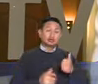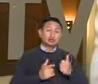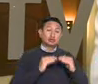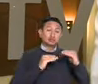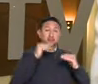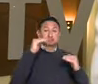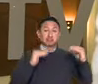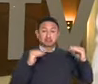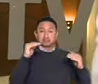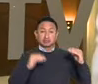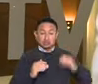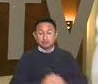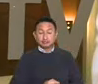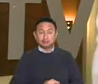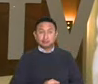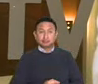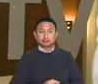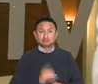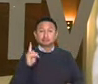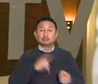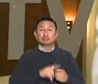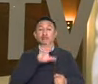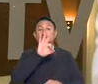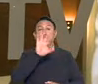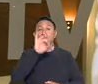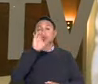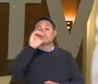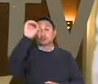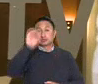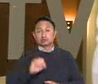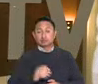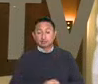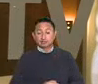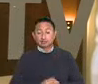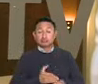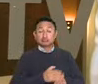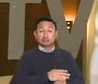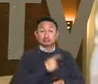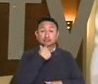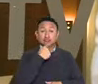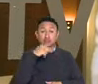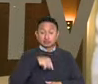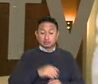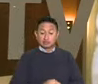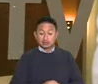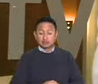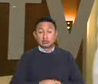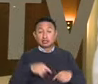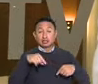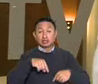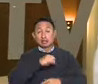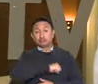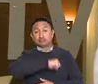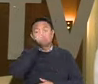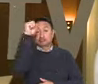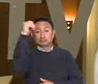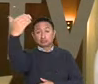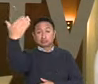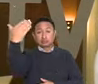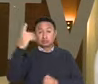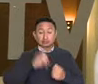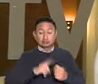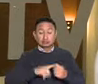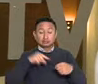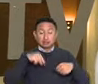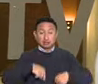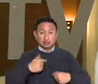más avanzado, hasta el 98%. Pues les habíamos mencionado ya que el virtual ganador de la alcaldía de